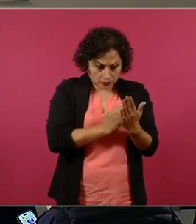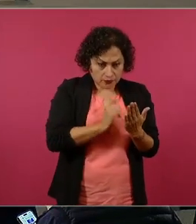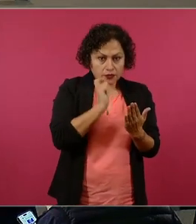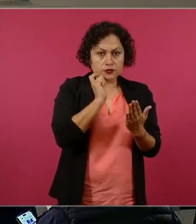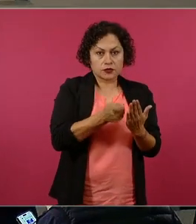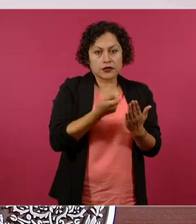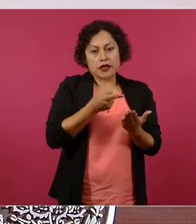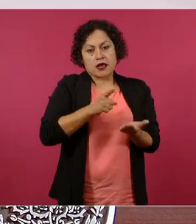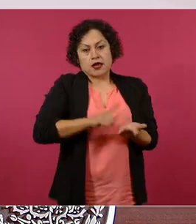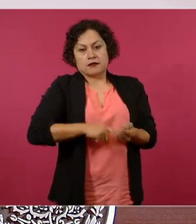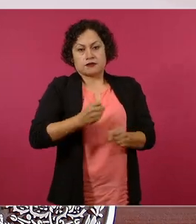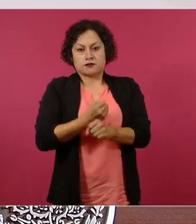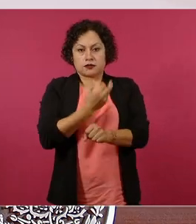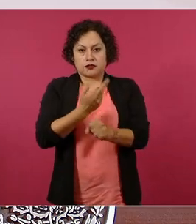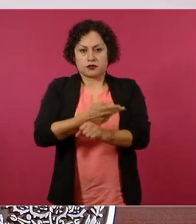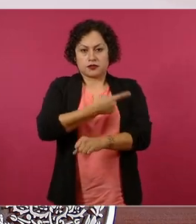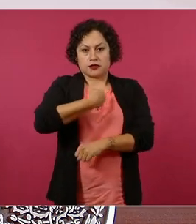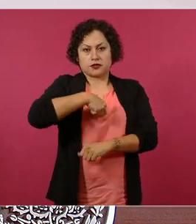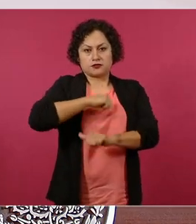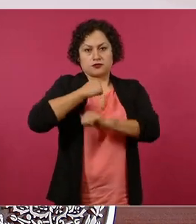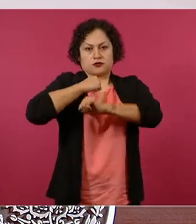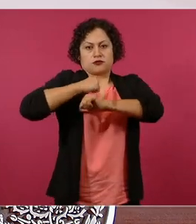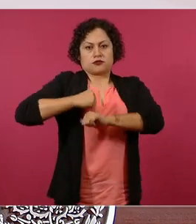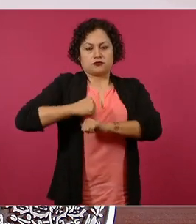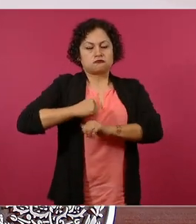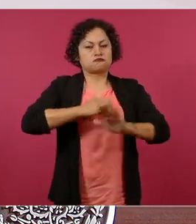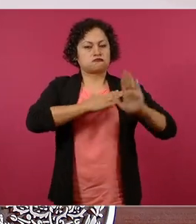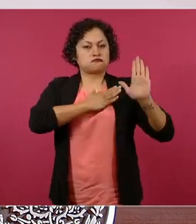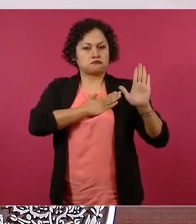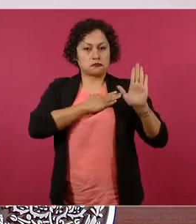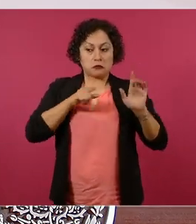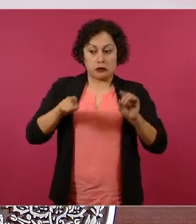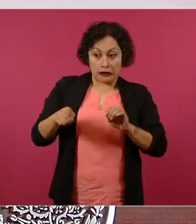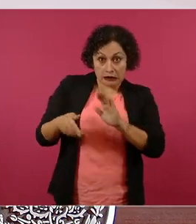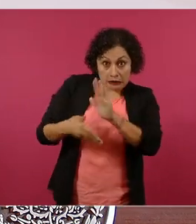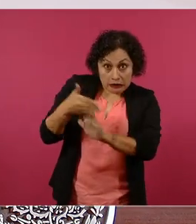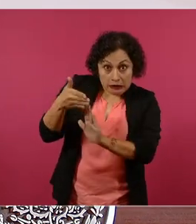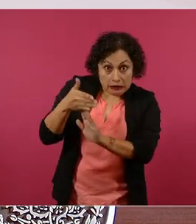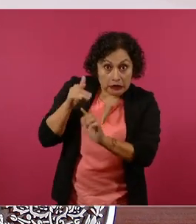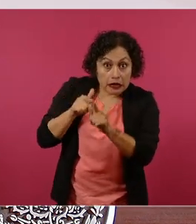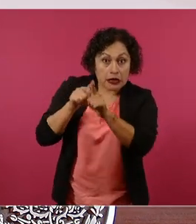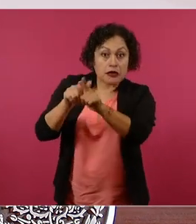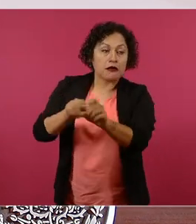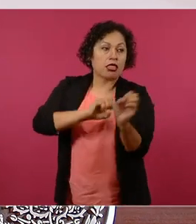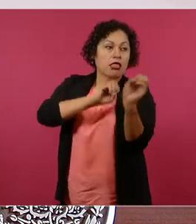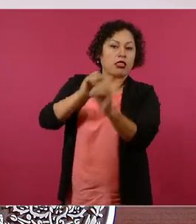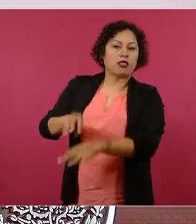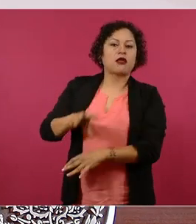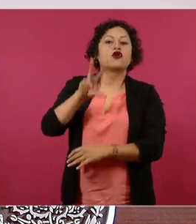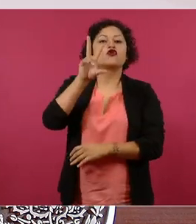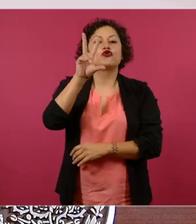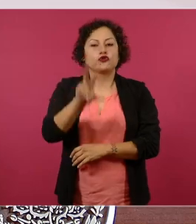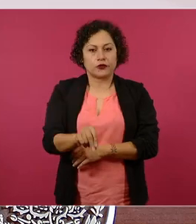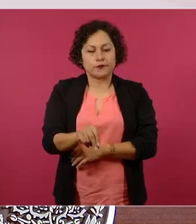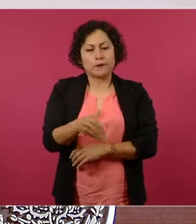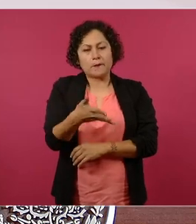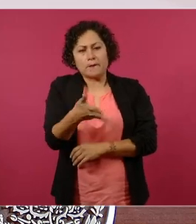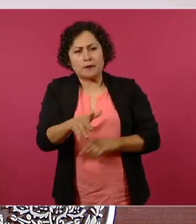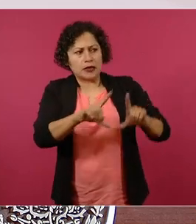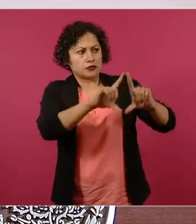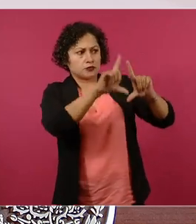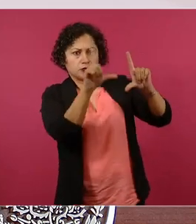la secretaría de que ninguna obra quedará abandonada destacaría que estos 8000 km casi 8000 km de